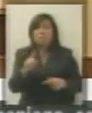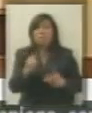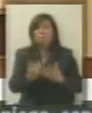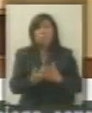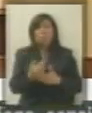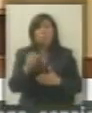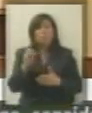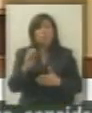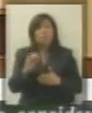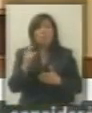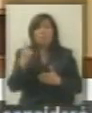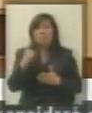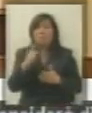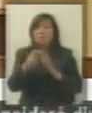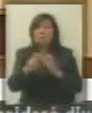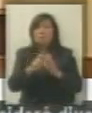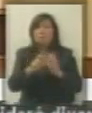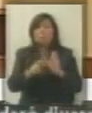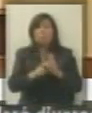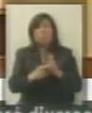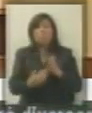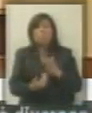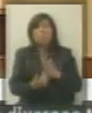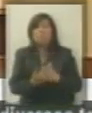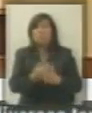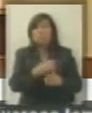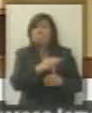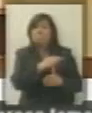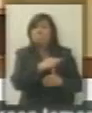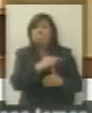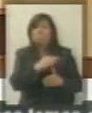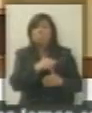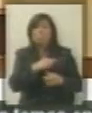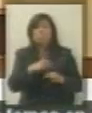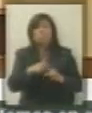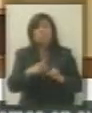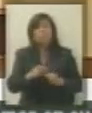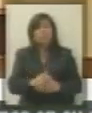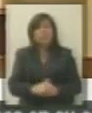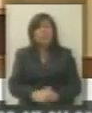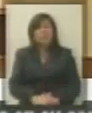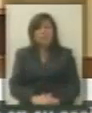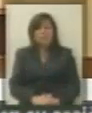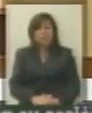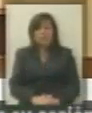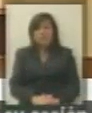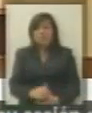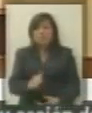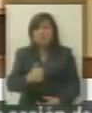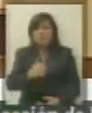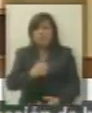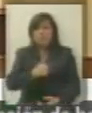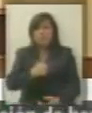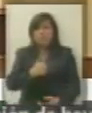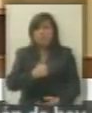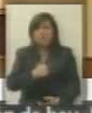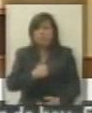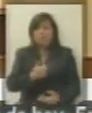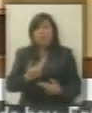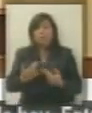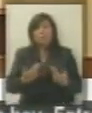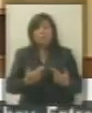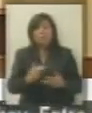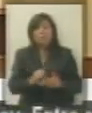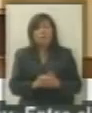nuevos soles para el programa de modernización municipal y el plan de incentivos. Asimismo, las transferencias